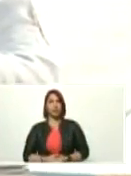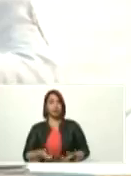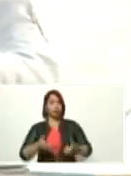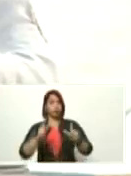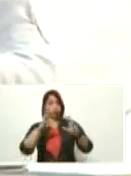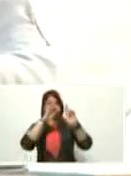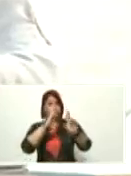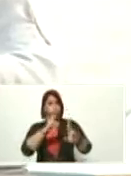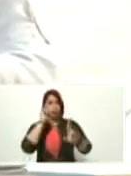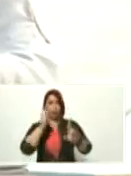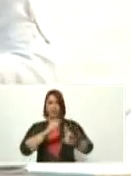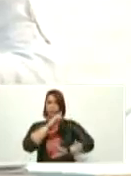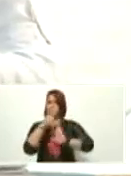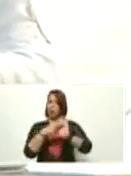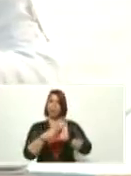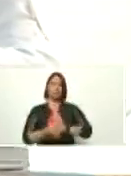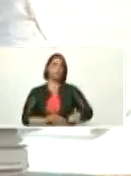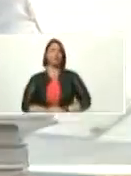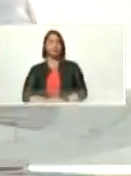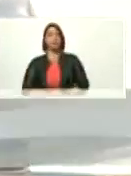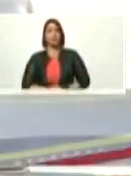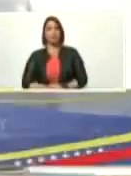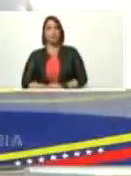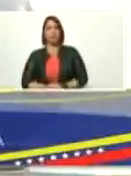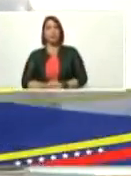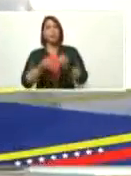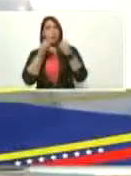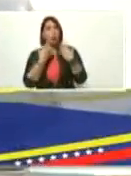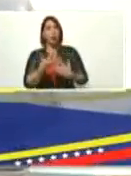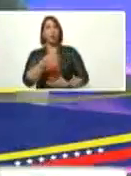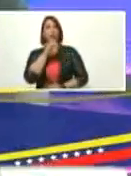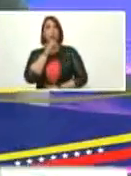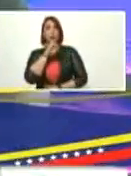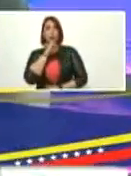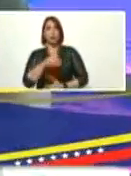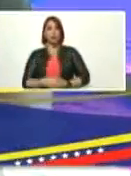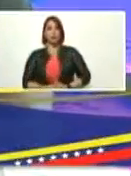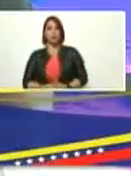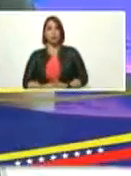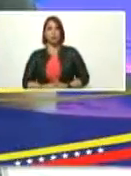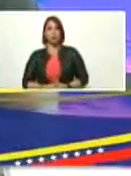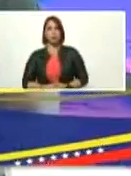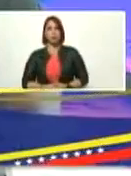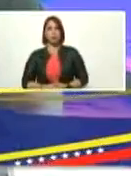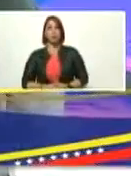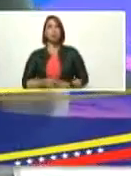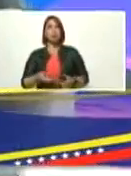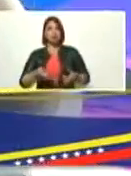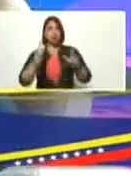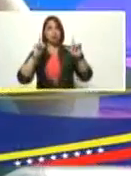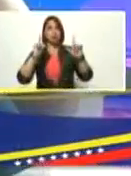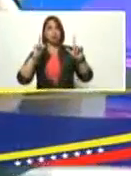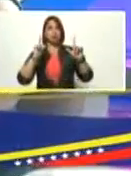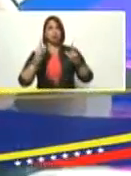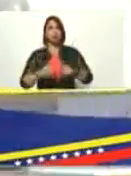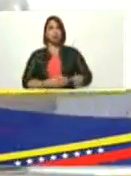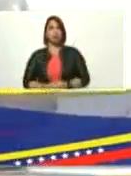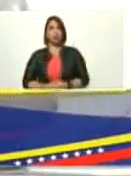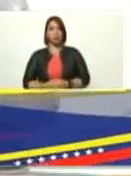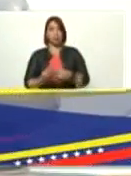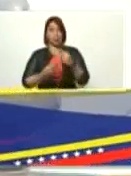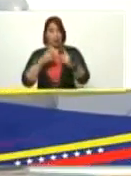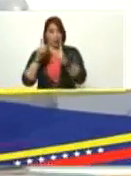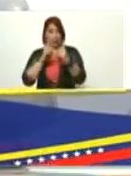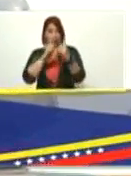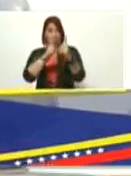Cúmplase y complementese. Buena cobertura. Lo cual nos permitió hacer seguimiento